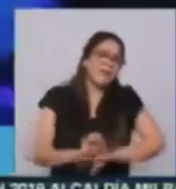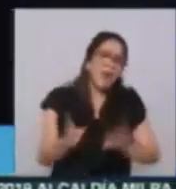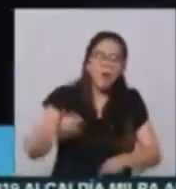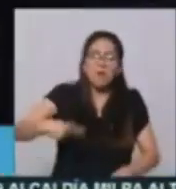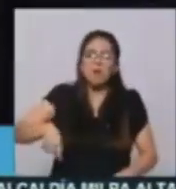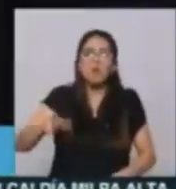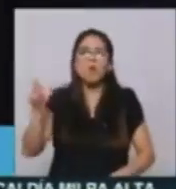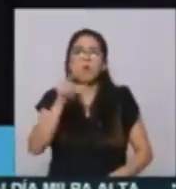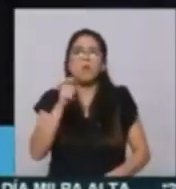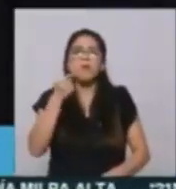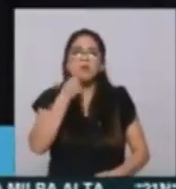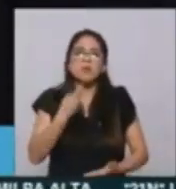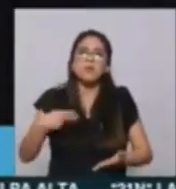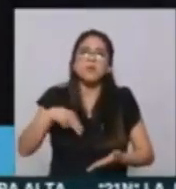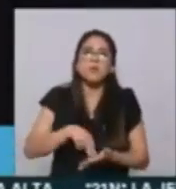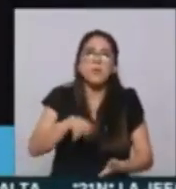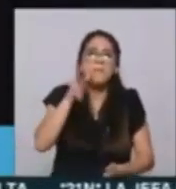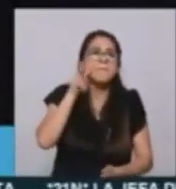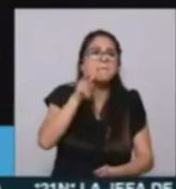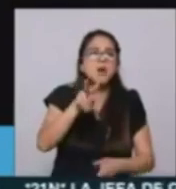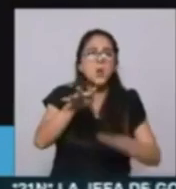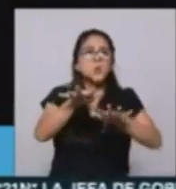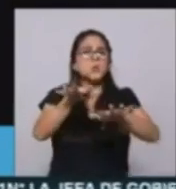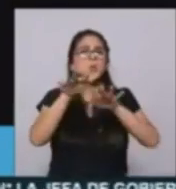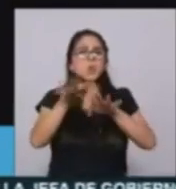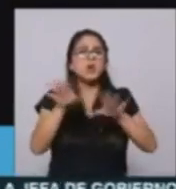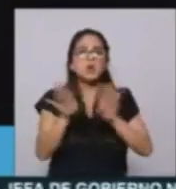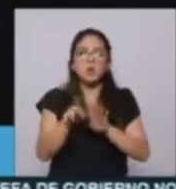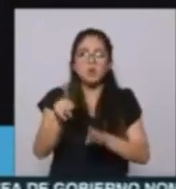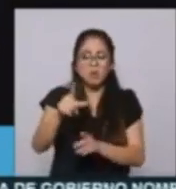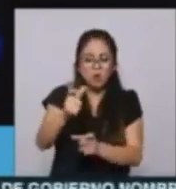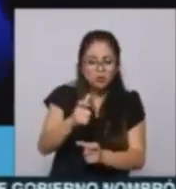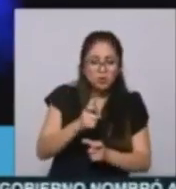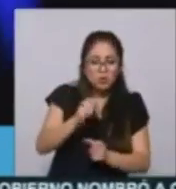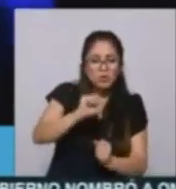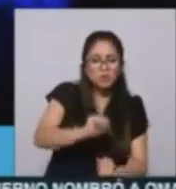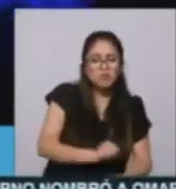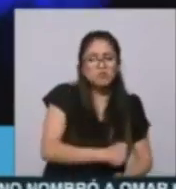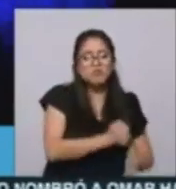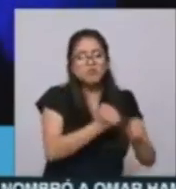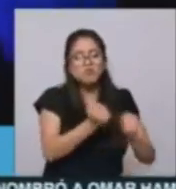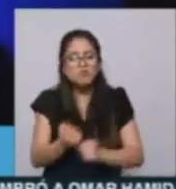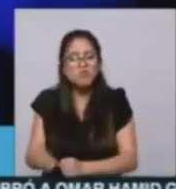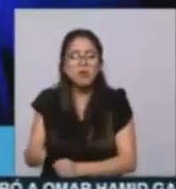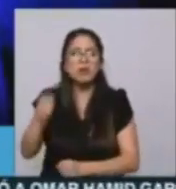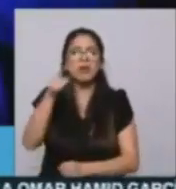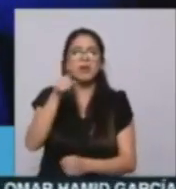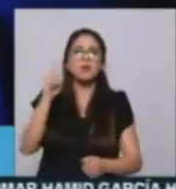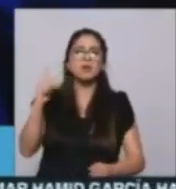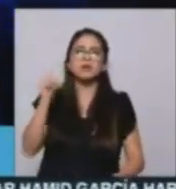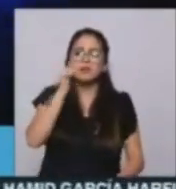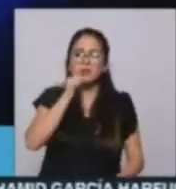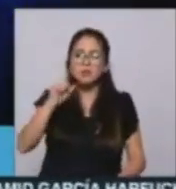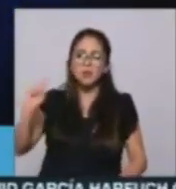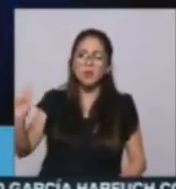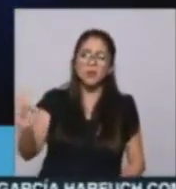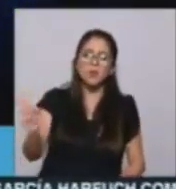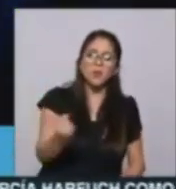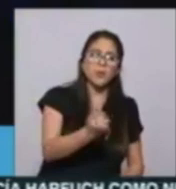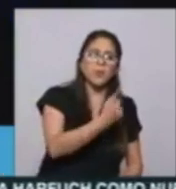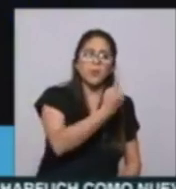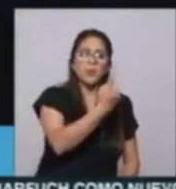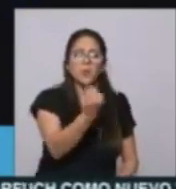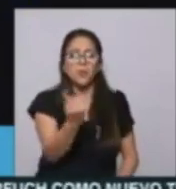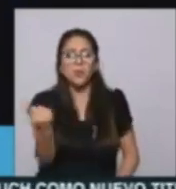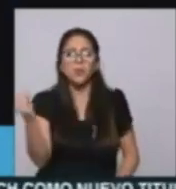fantástico ver a la Llorona en el canal, ¿no? Donde ella se va paseando. Van